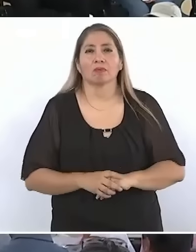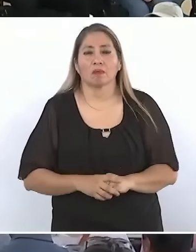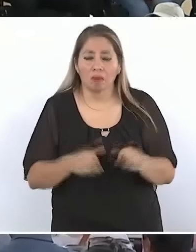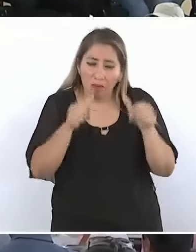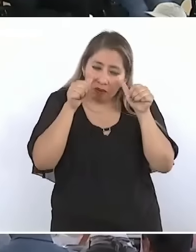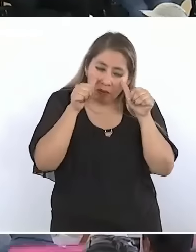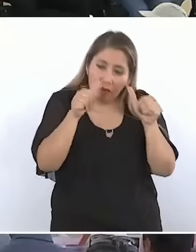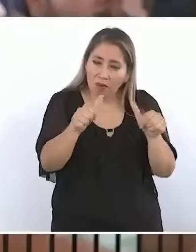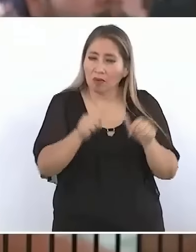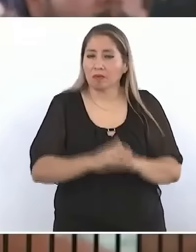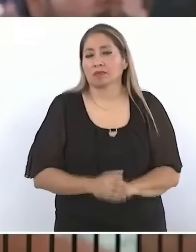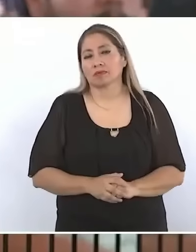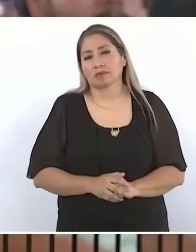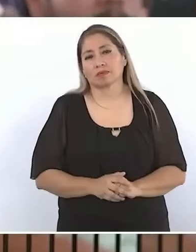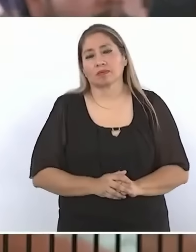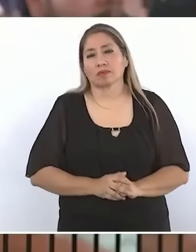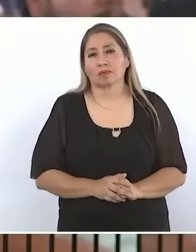Atención a todos.